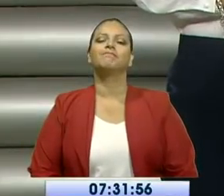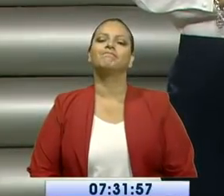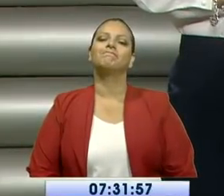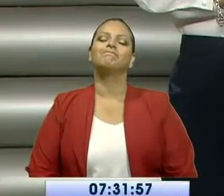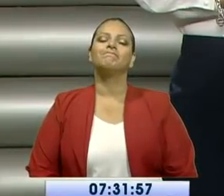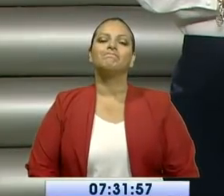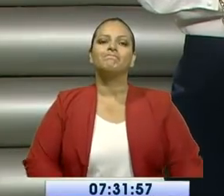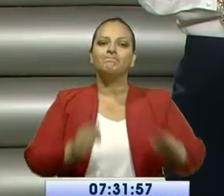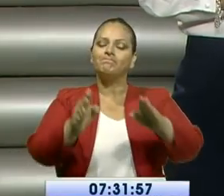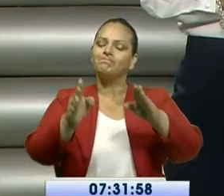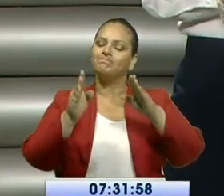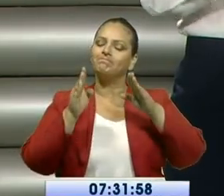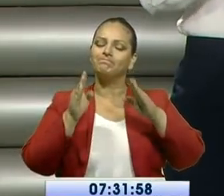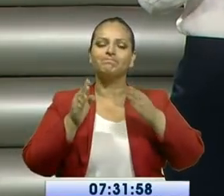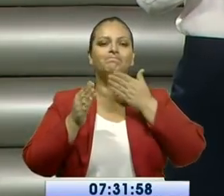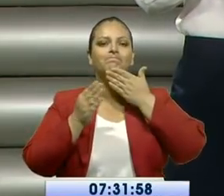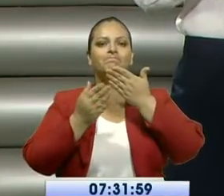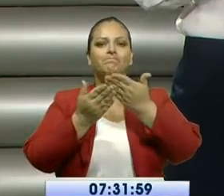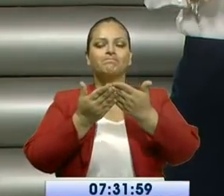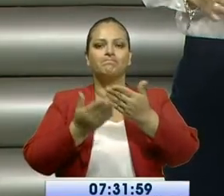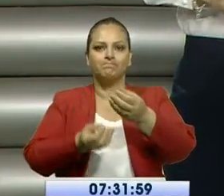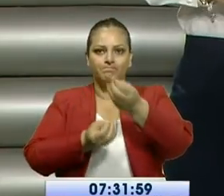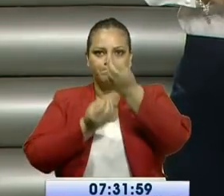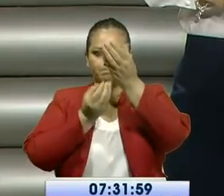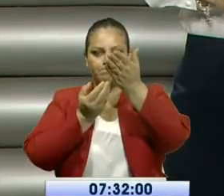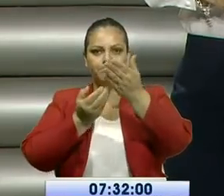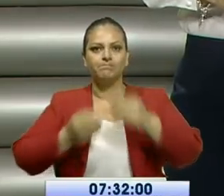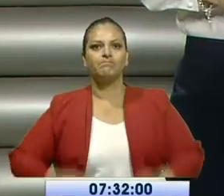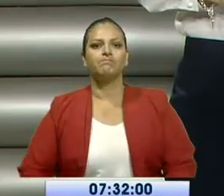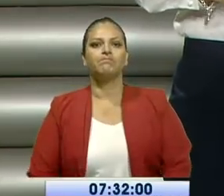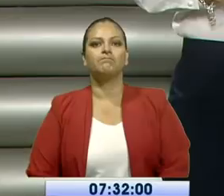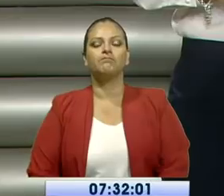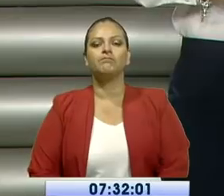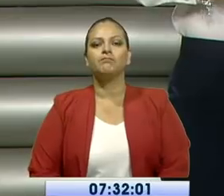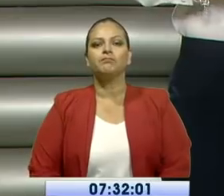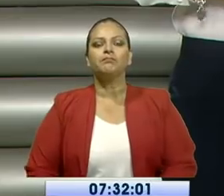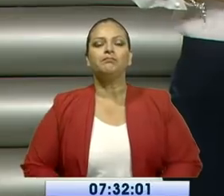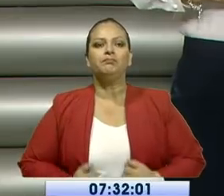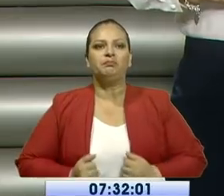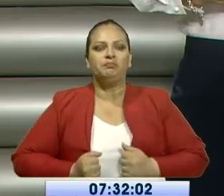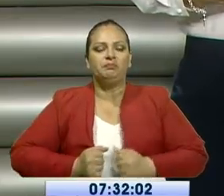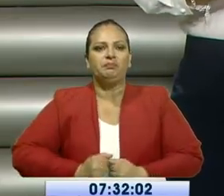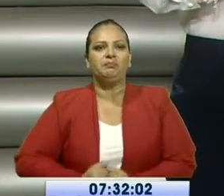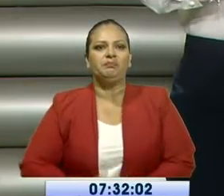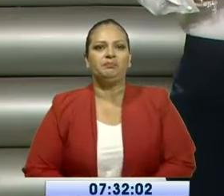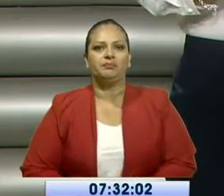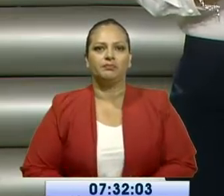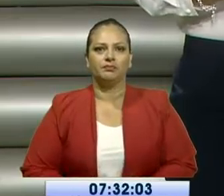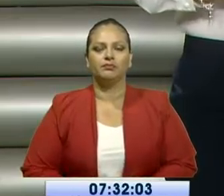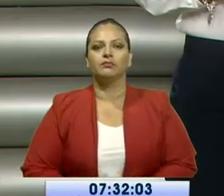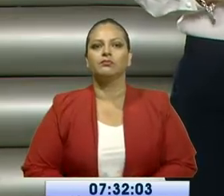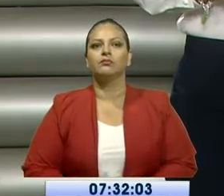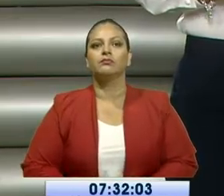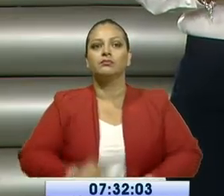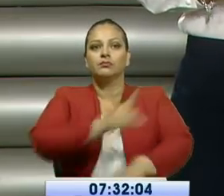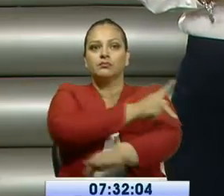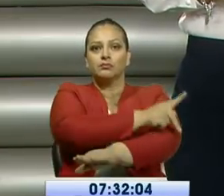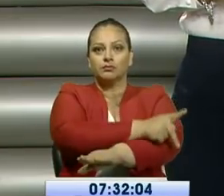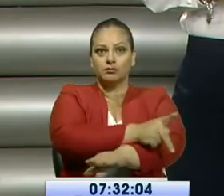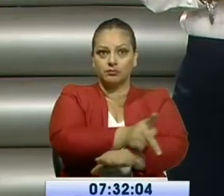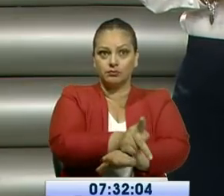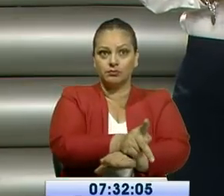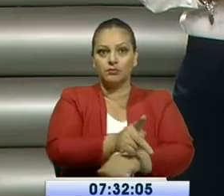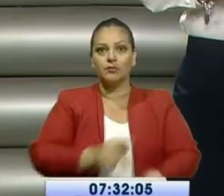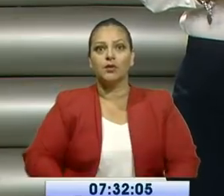Gracias por continuar en nuestra sintonía. Un aparatoso accidente de tránsito se registró en la vía perimetral. Una